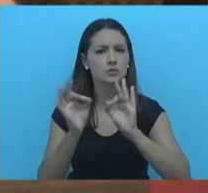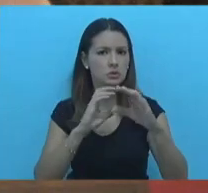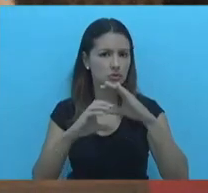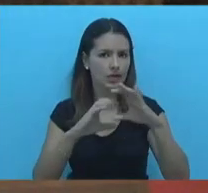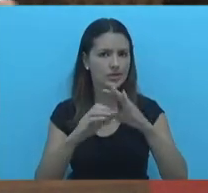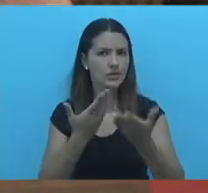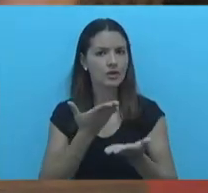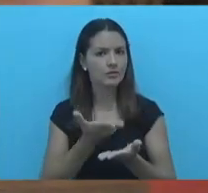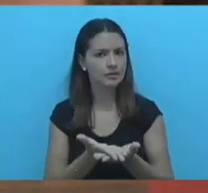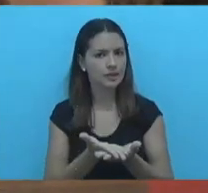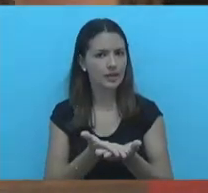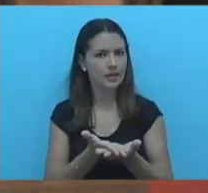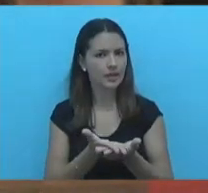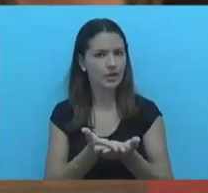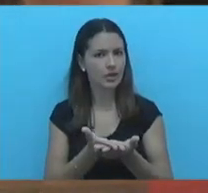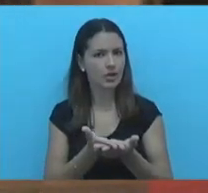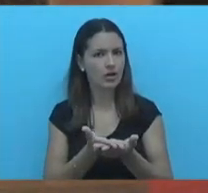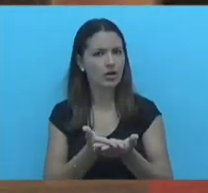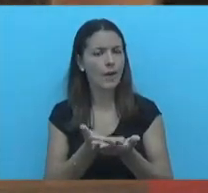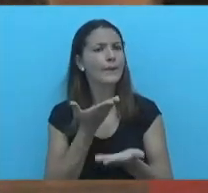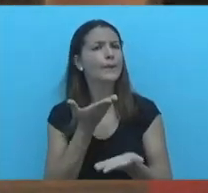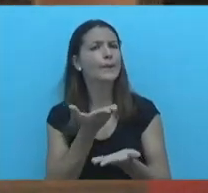se le solicita al Poder Ejecutivo